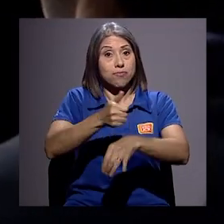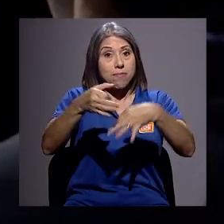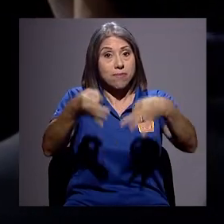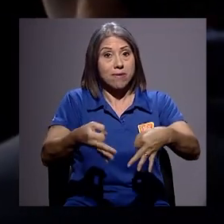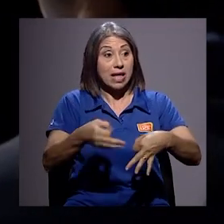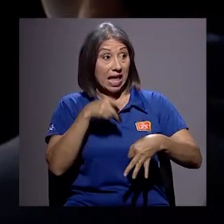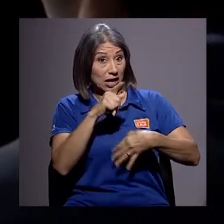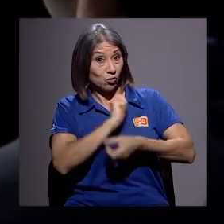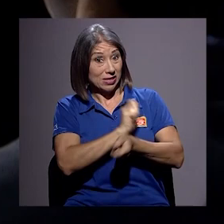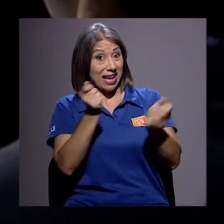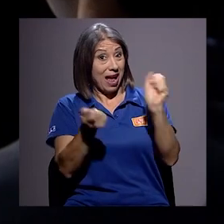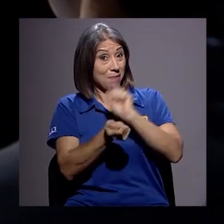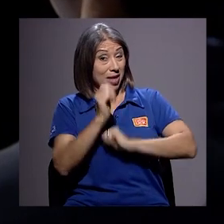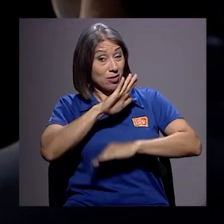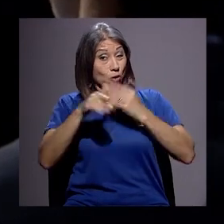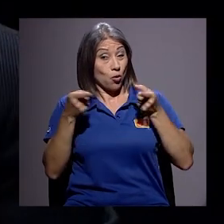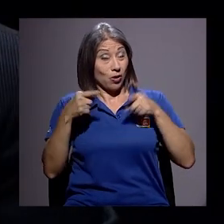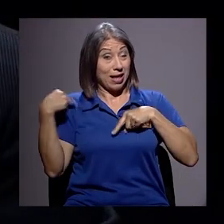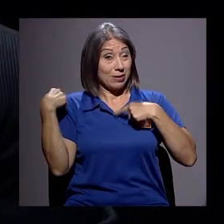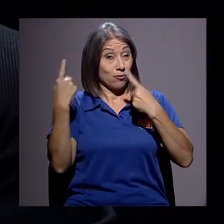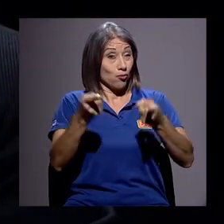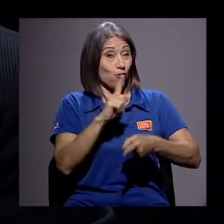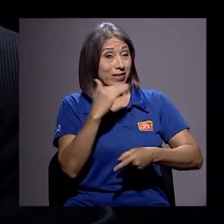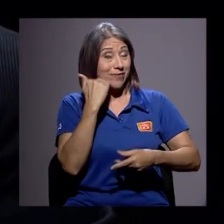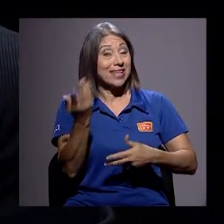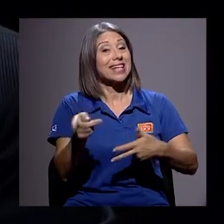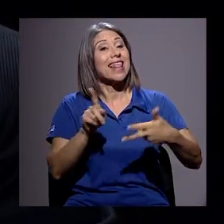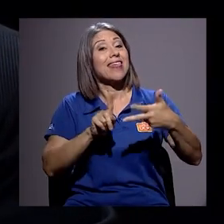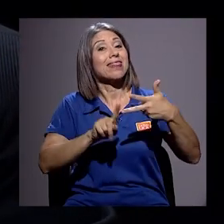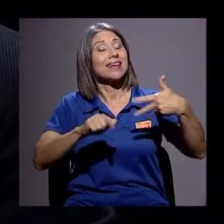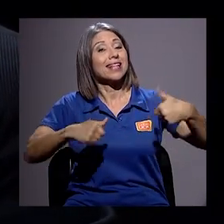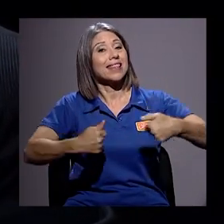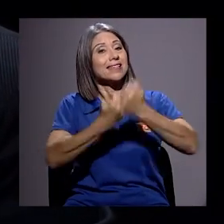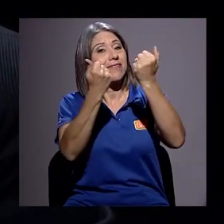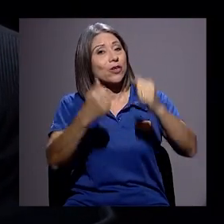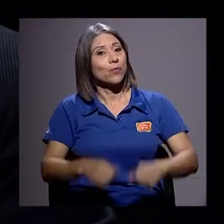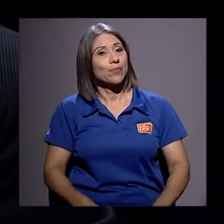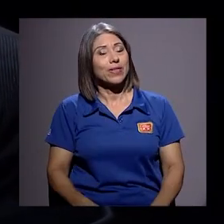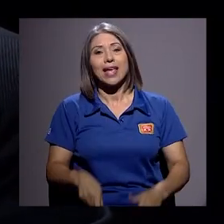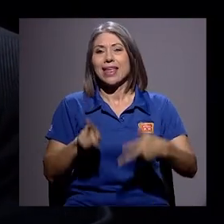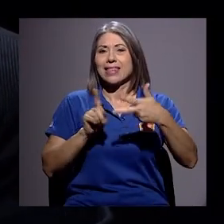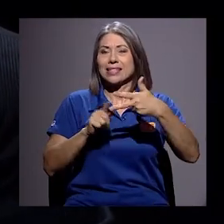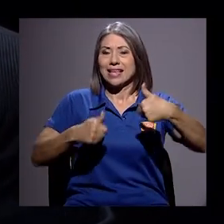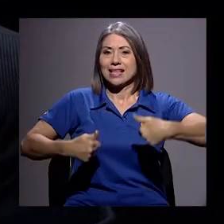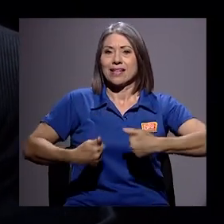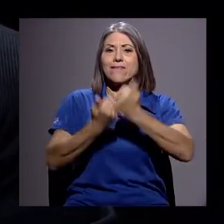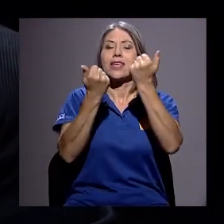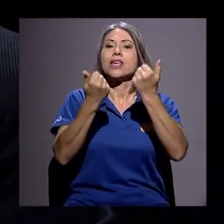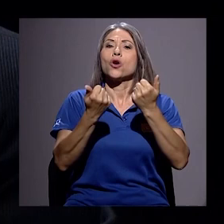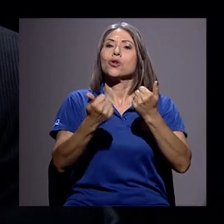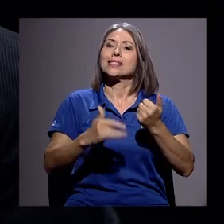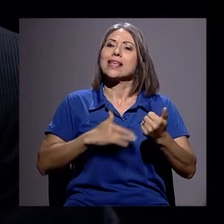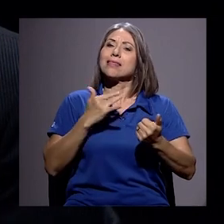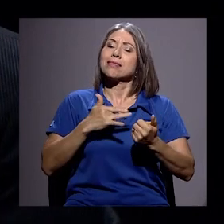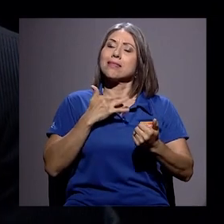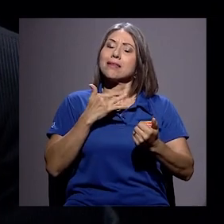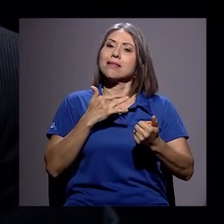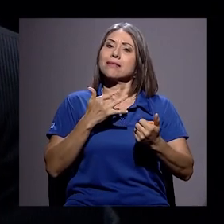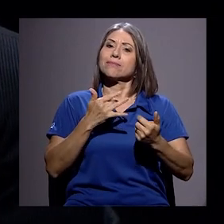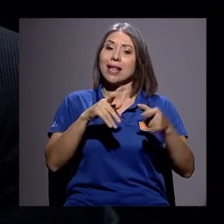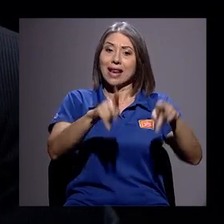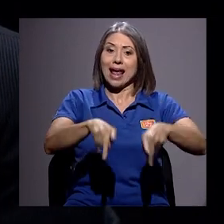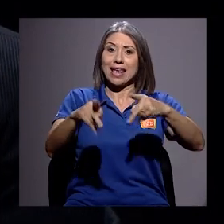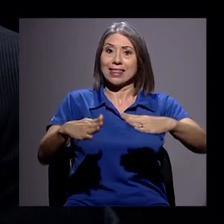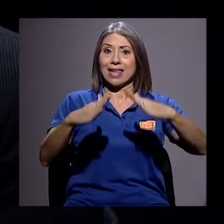fácil don diego el tercer desafío tercer desafío creo que es tener una empatía con él con la gente del